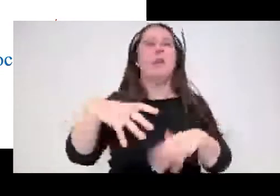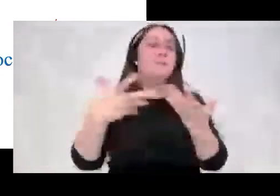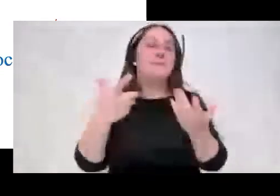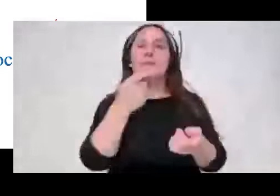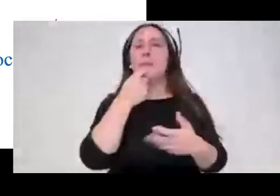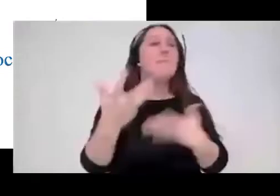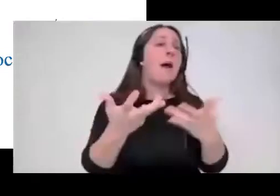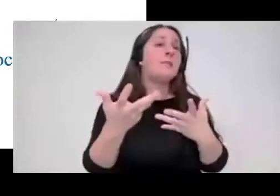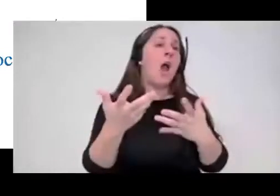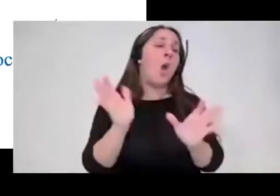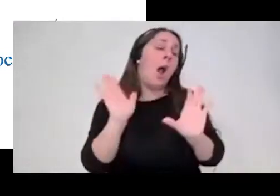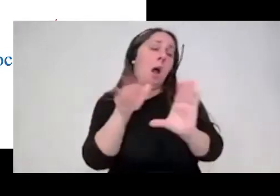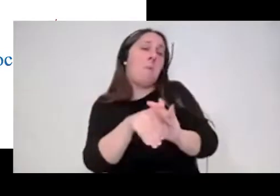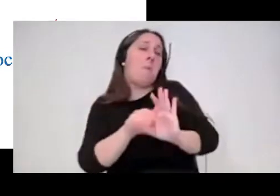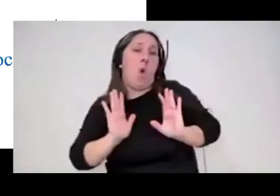que garantizarlo.